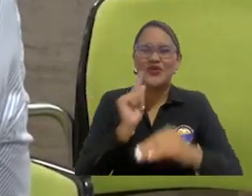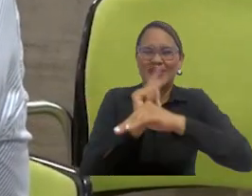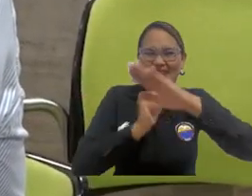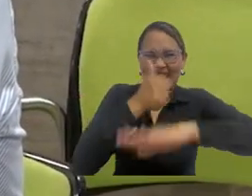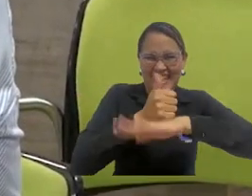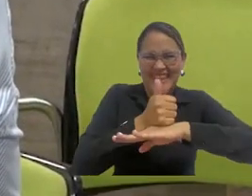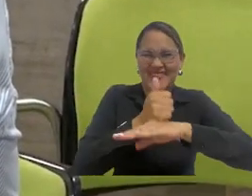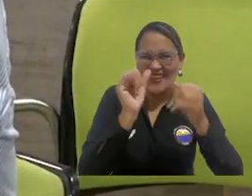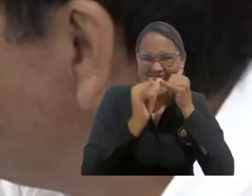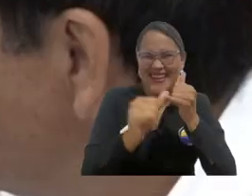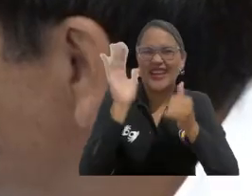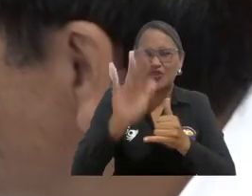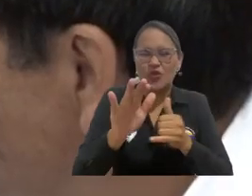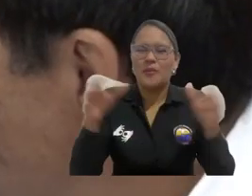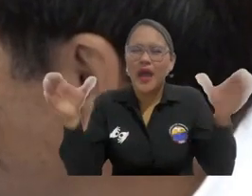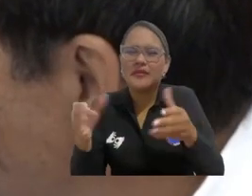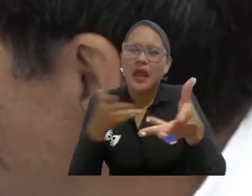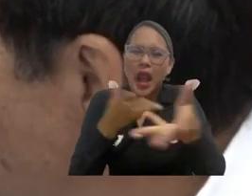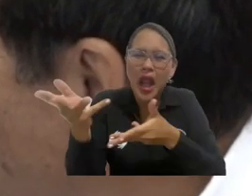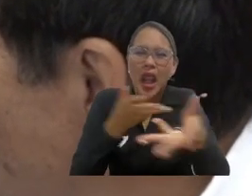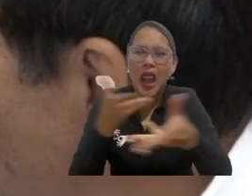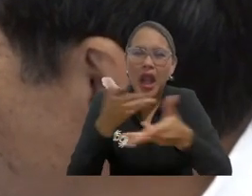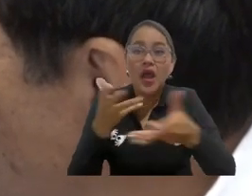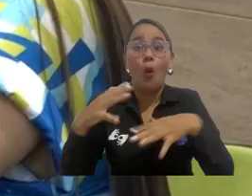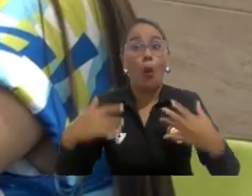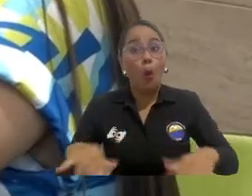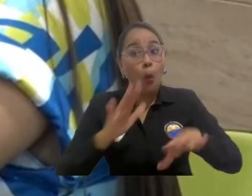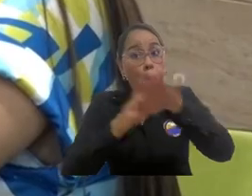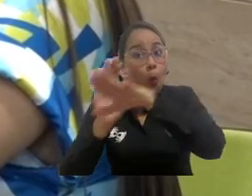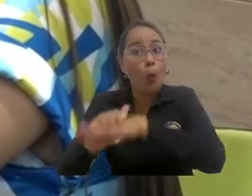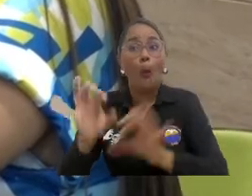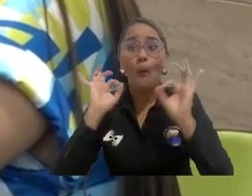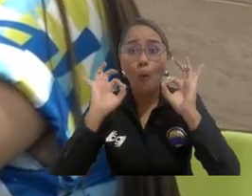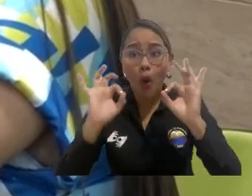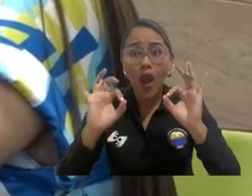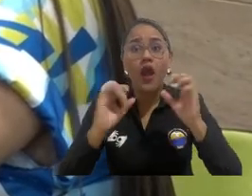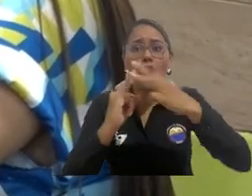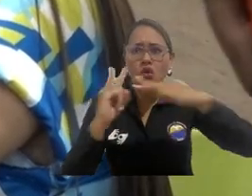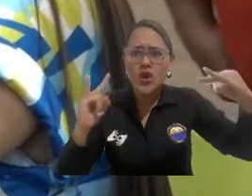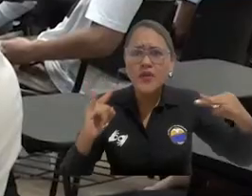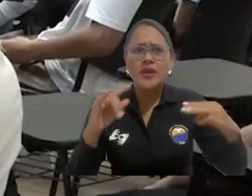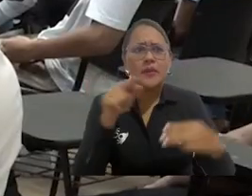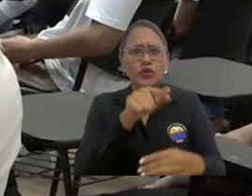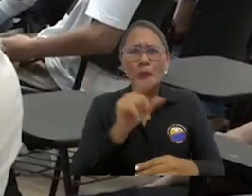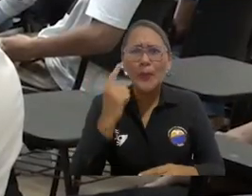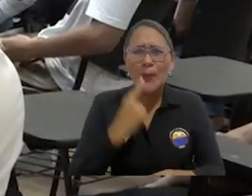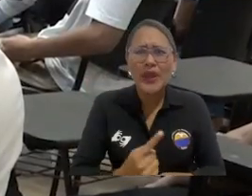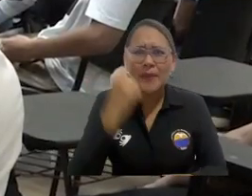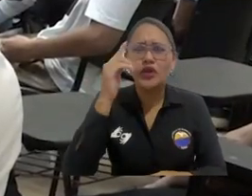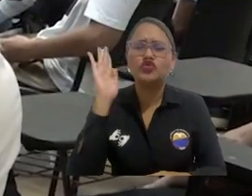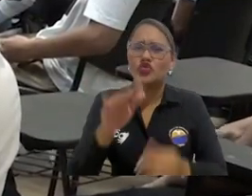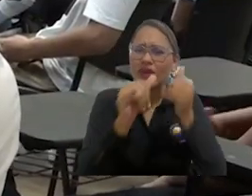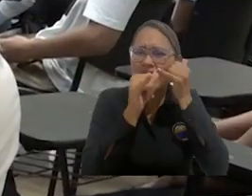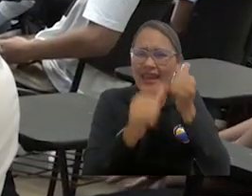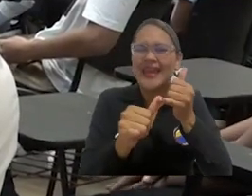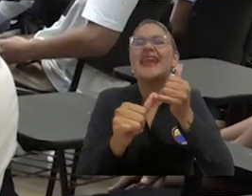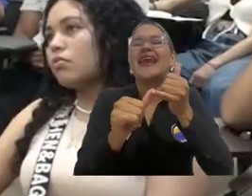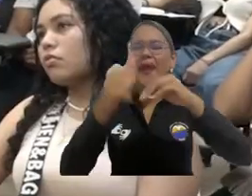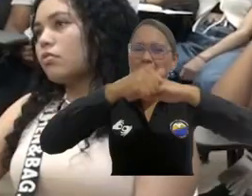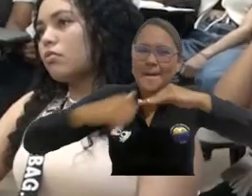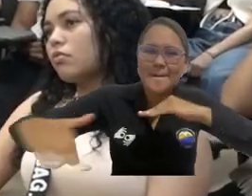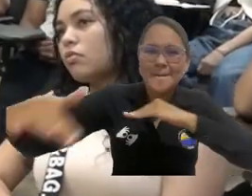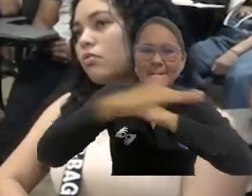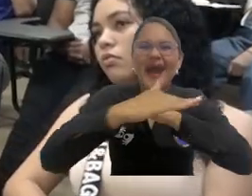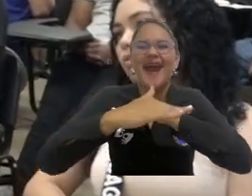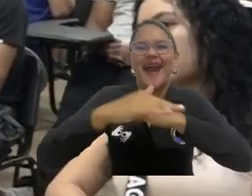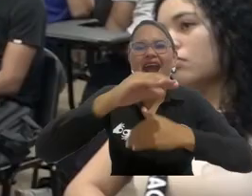los diferentes decanos de ingeniería destacaron la apuesta institucional de esta Casa de Estudios Superiores en ofrecer el primer programa académico